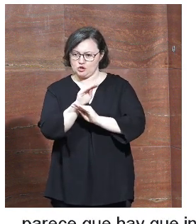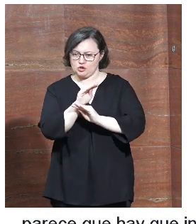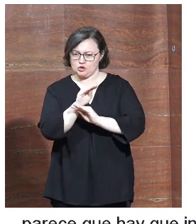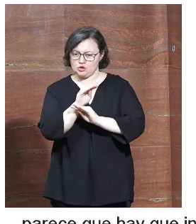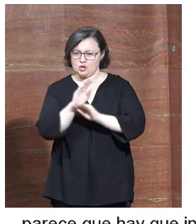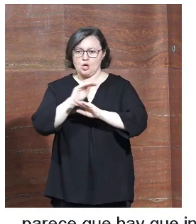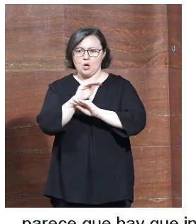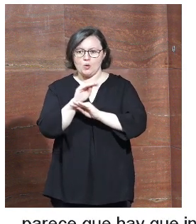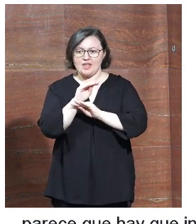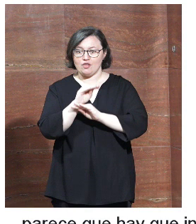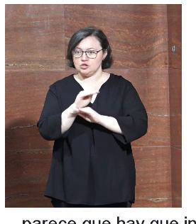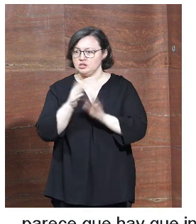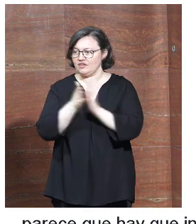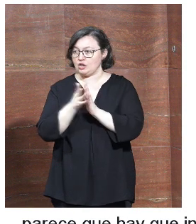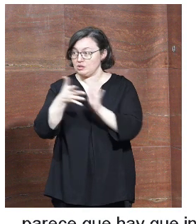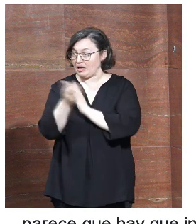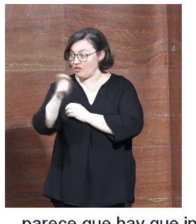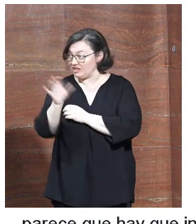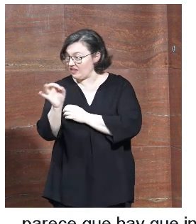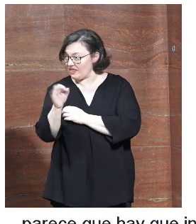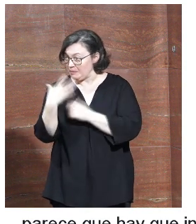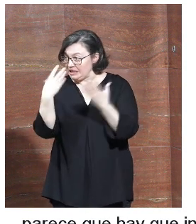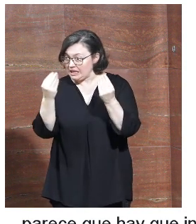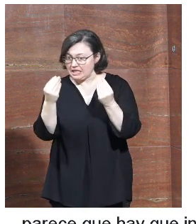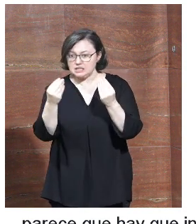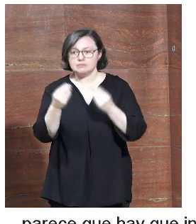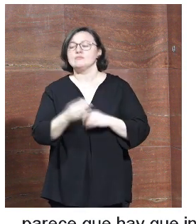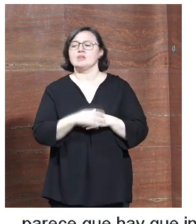Eso no hace falta ni siquiera explicarlo, ¿verdad? Algún matiz